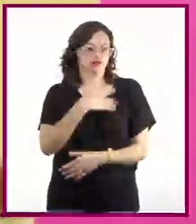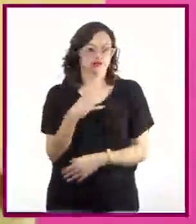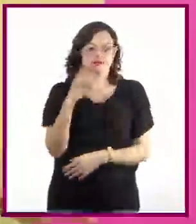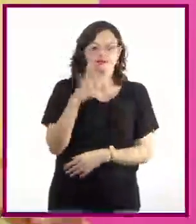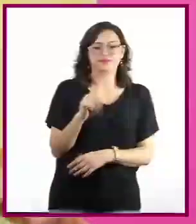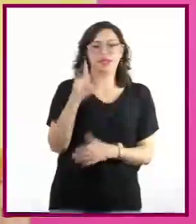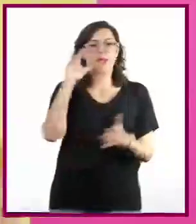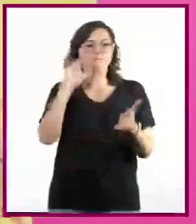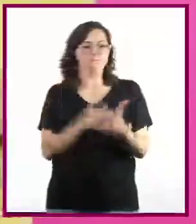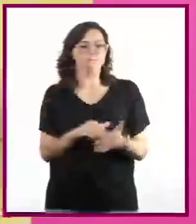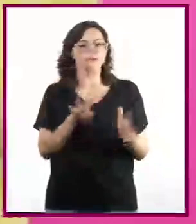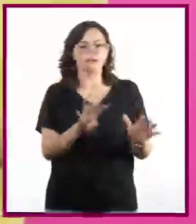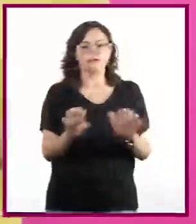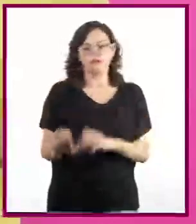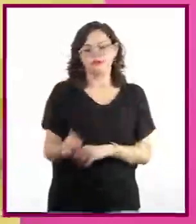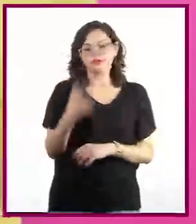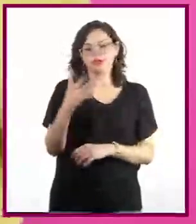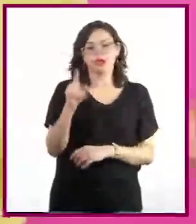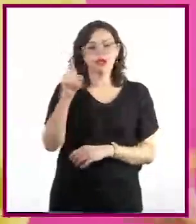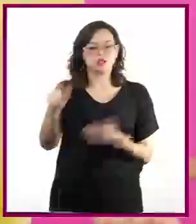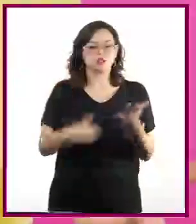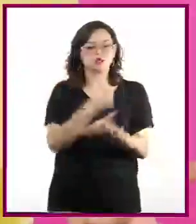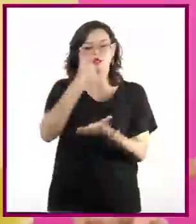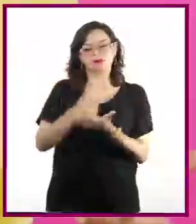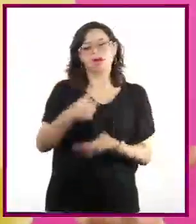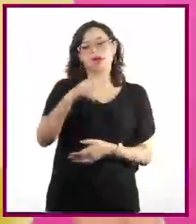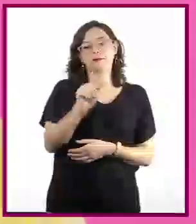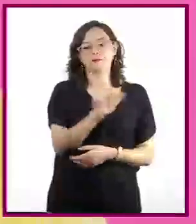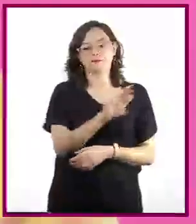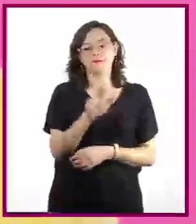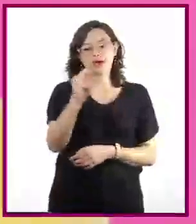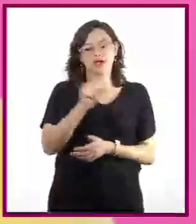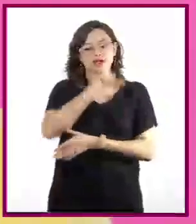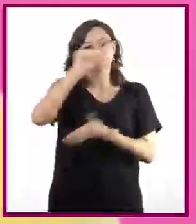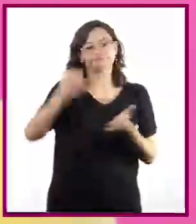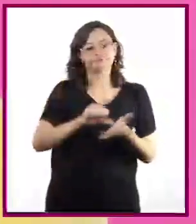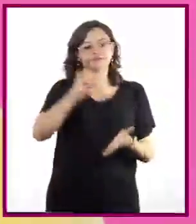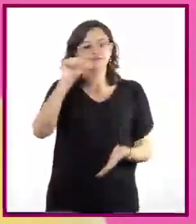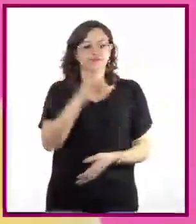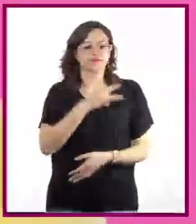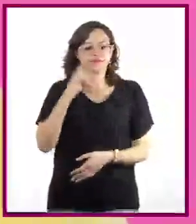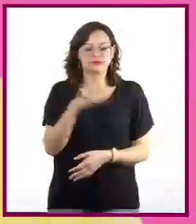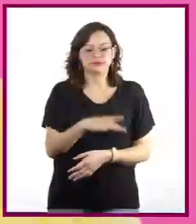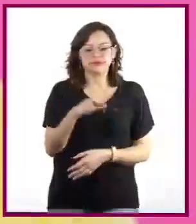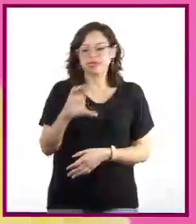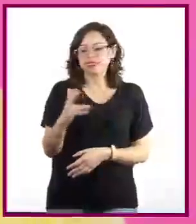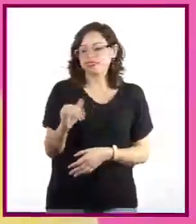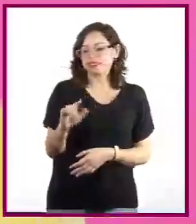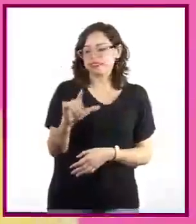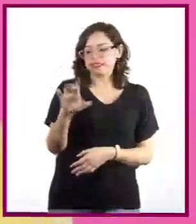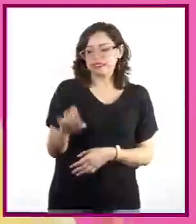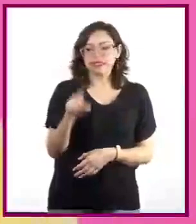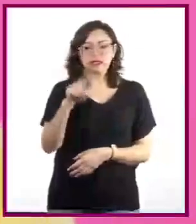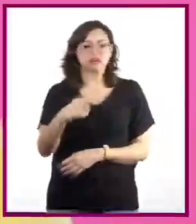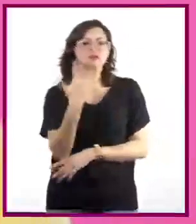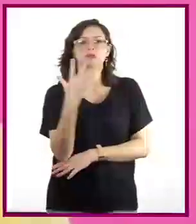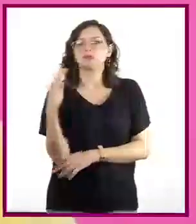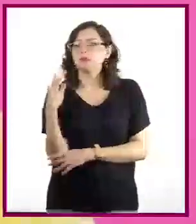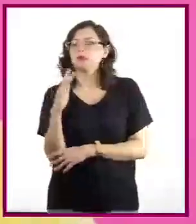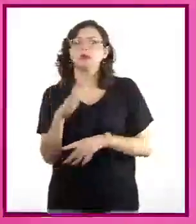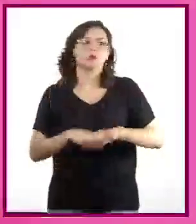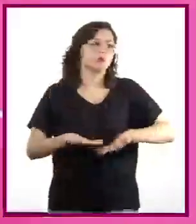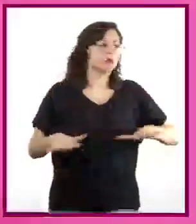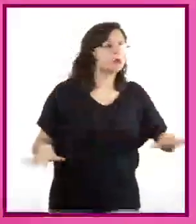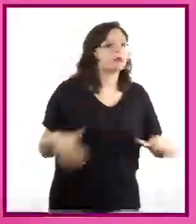nació en 1904 en la ciudad de Parral, en el centro de Chile. Desde pequeño mostró gran interés por el mar, el bosque y la